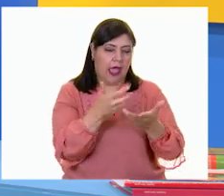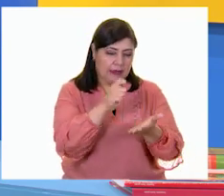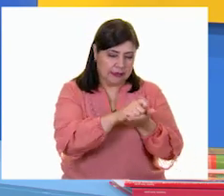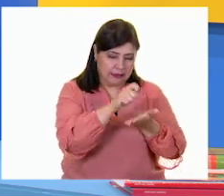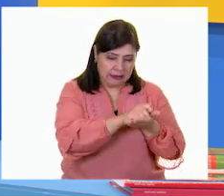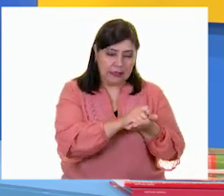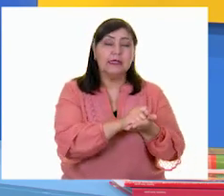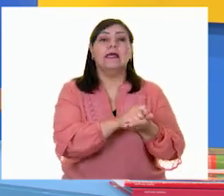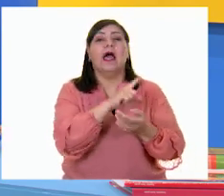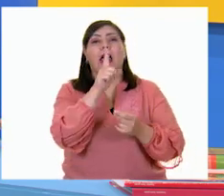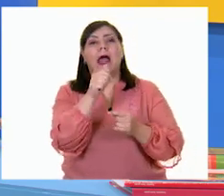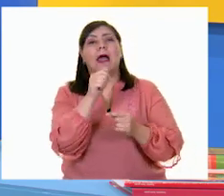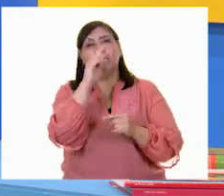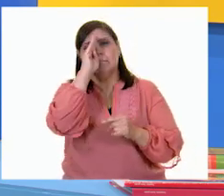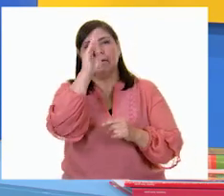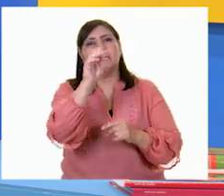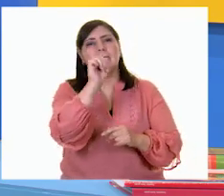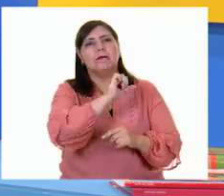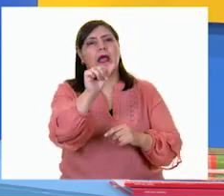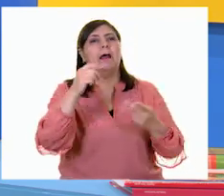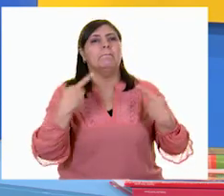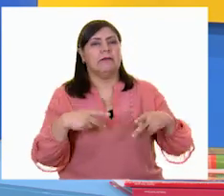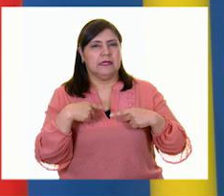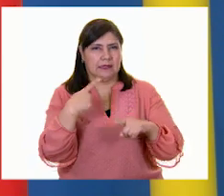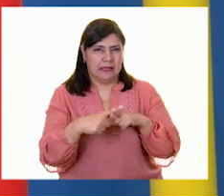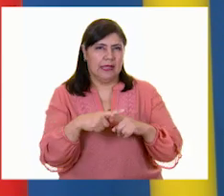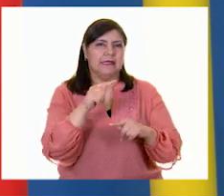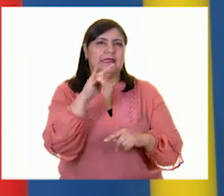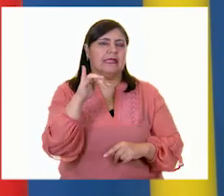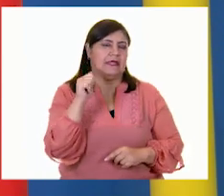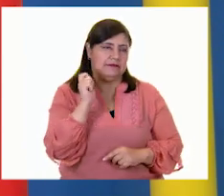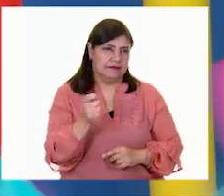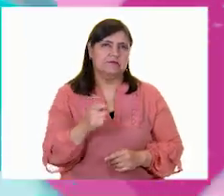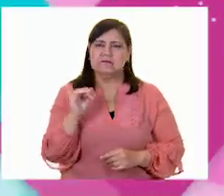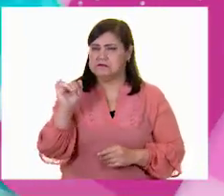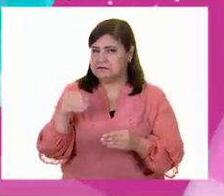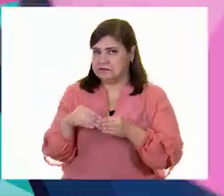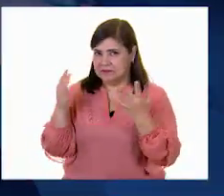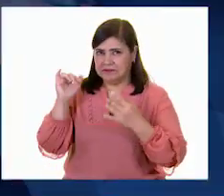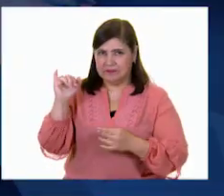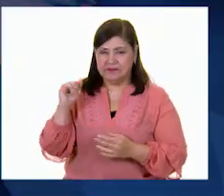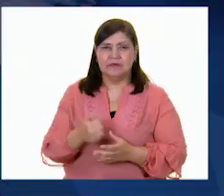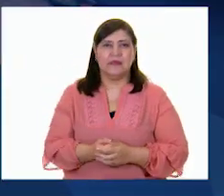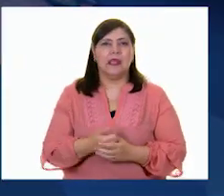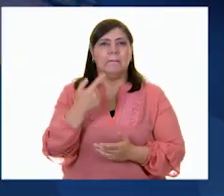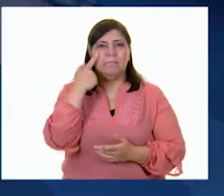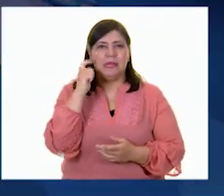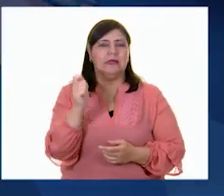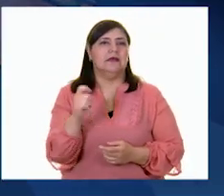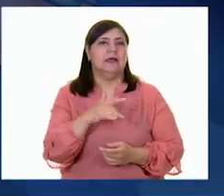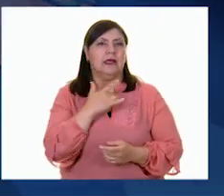de la destinataria, es decir, los de tu tía. Por supuesto que sí, Gaby. Van